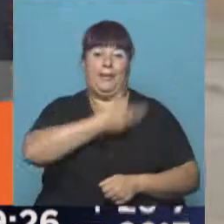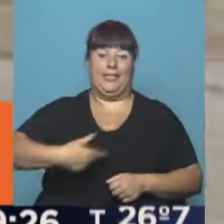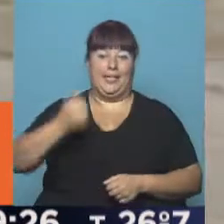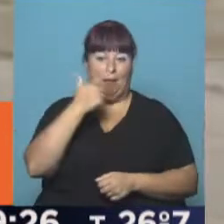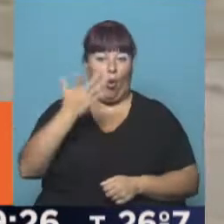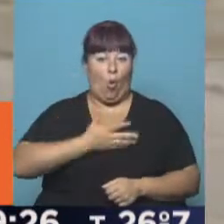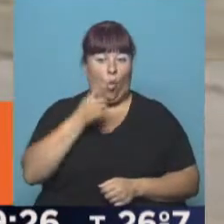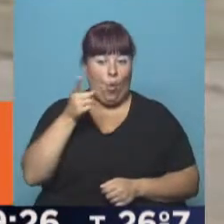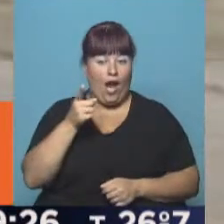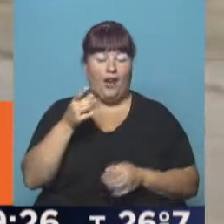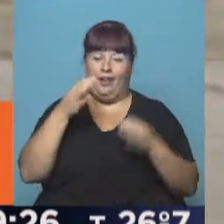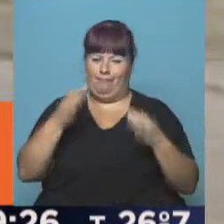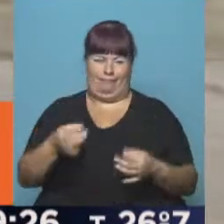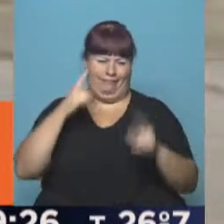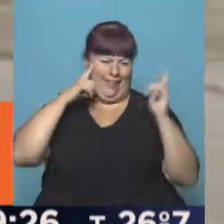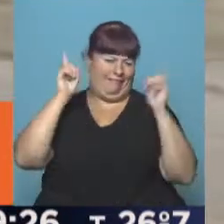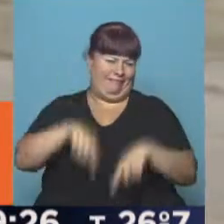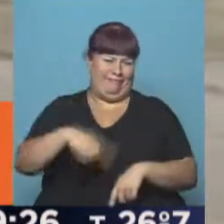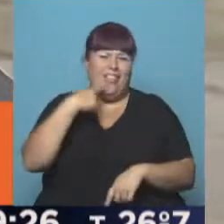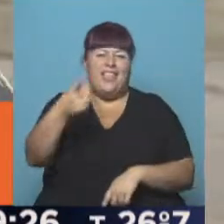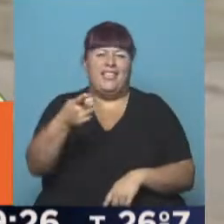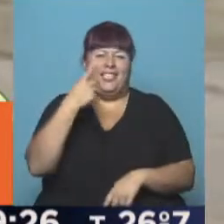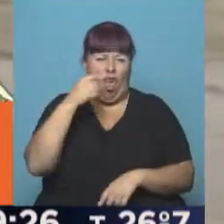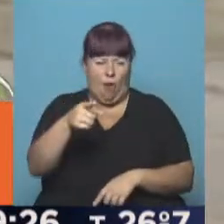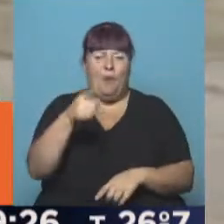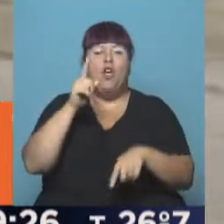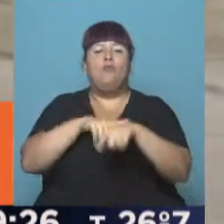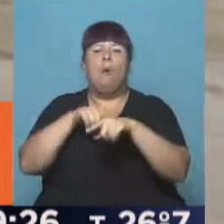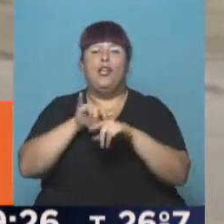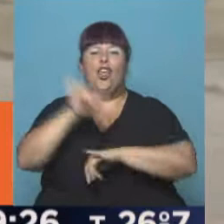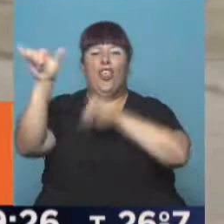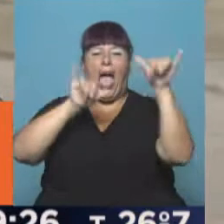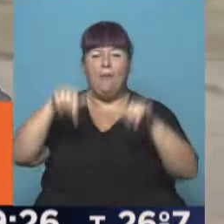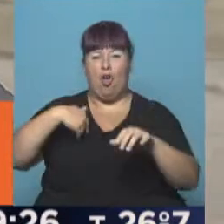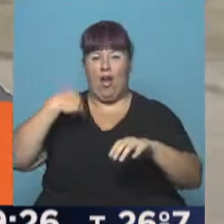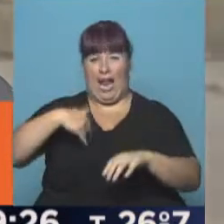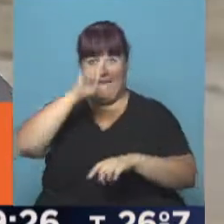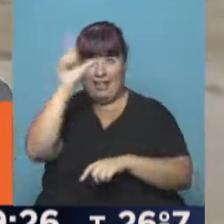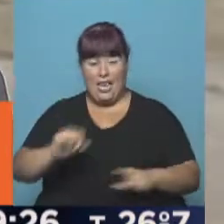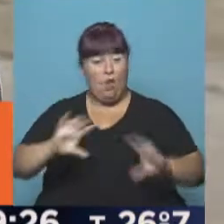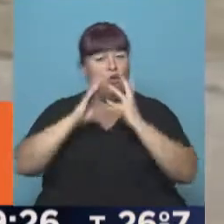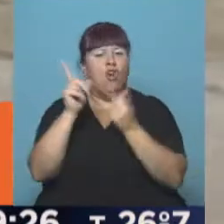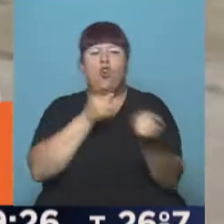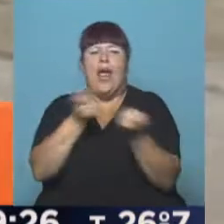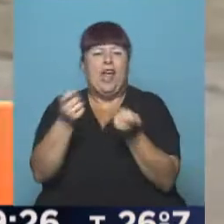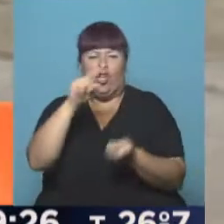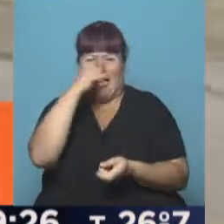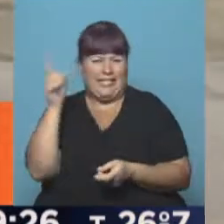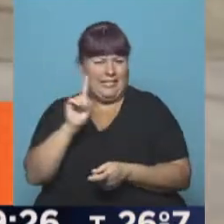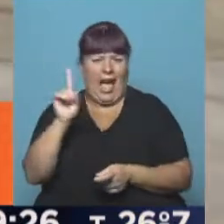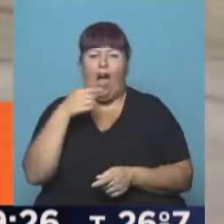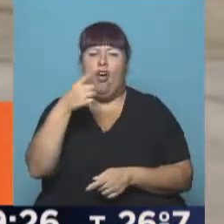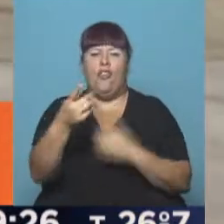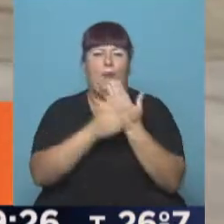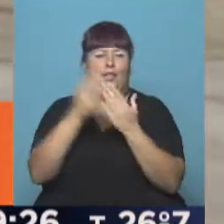Macri. Totalmente descabellado, dijo Dietrich, el proceso de vuelos de cabotaje internacionales no es un negocio con el Estado, afirmó el